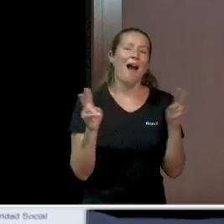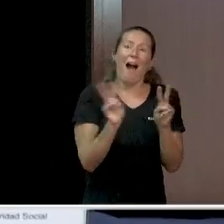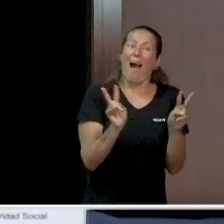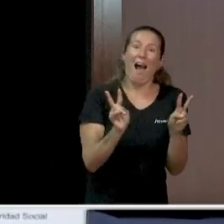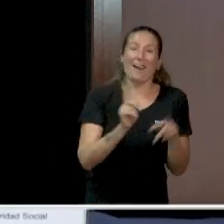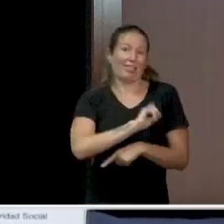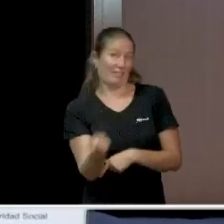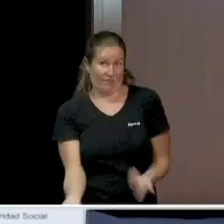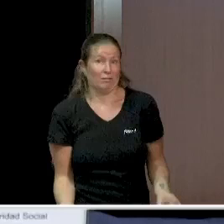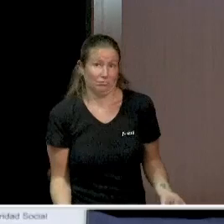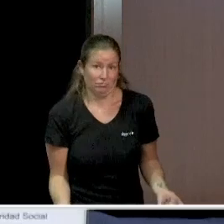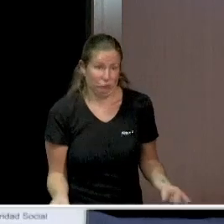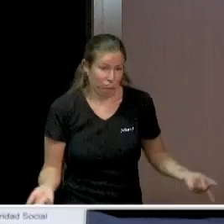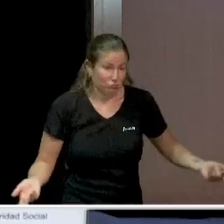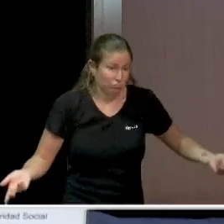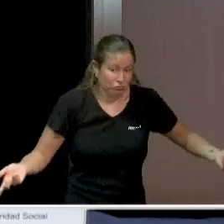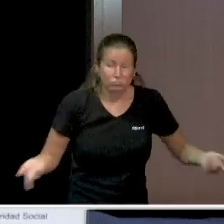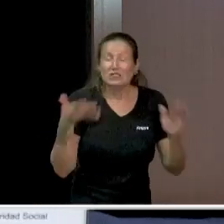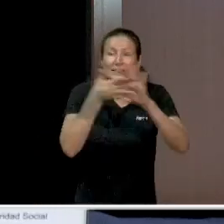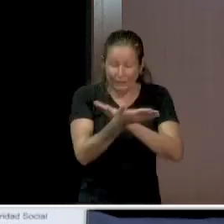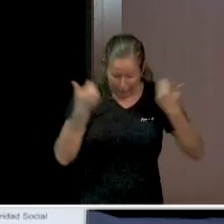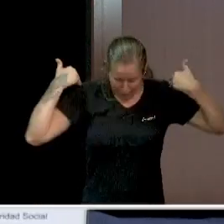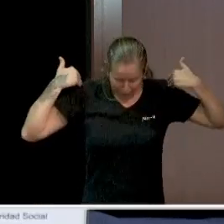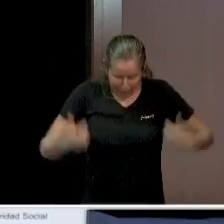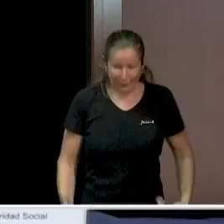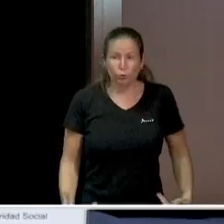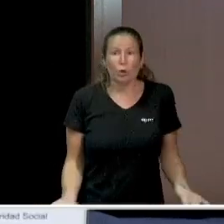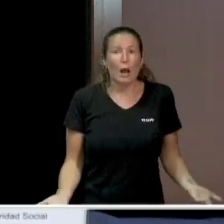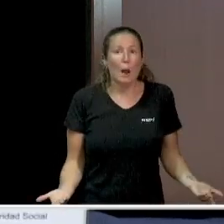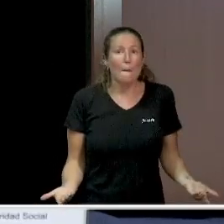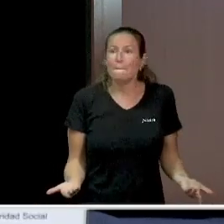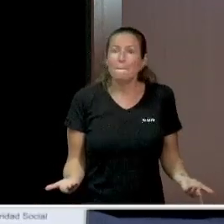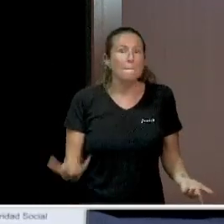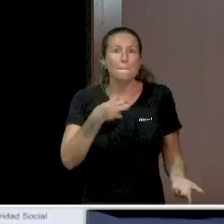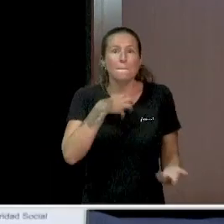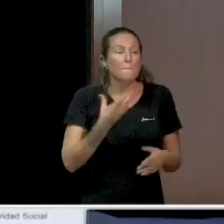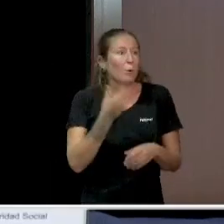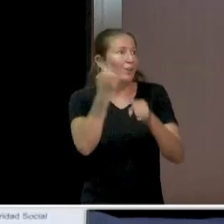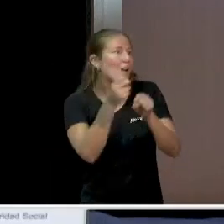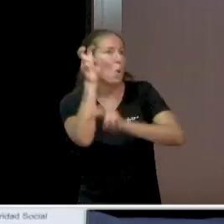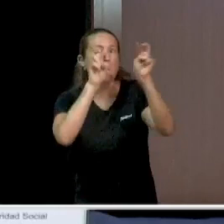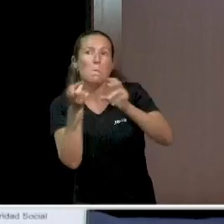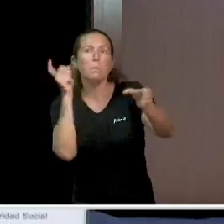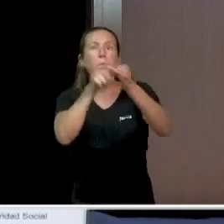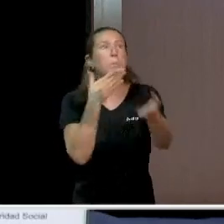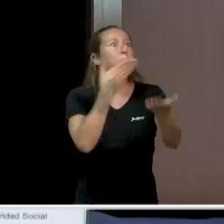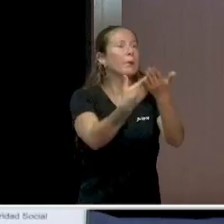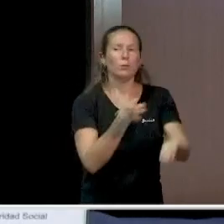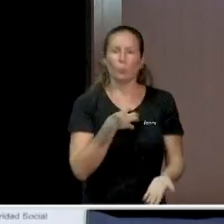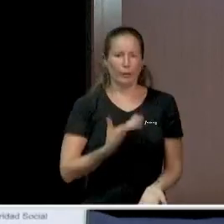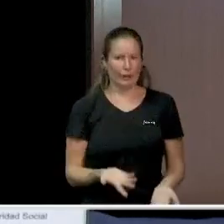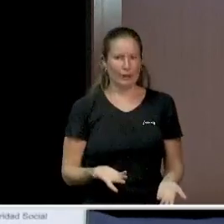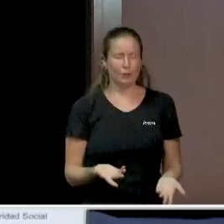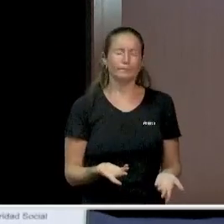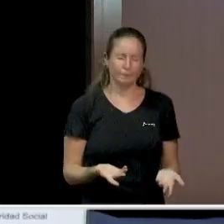decir, sin disposición personal para trabajar y demandar un empleo. Lógicamente,